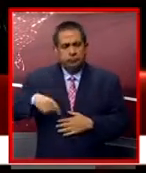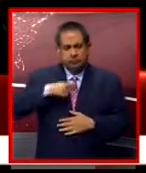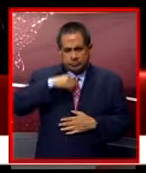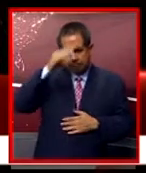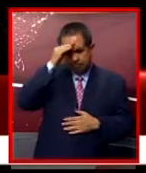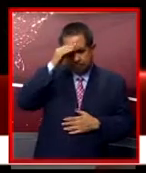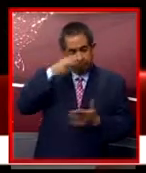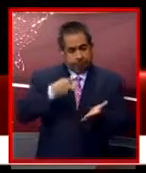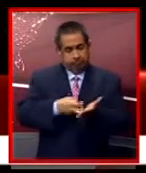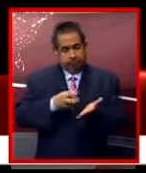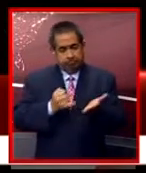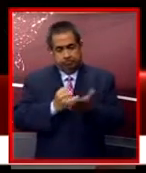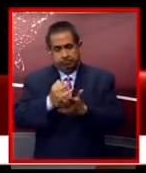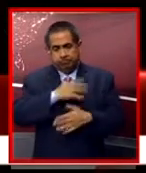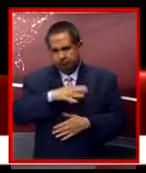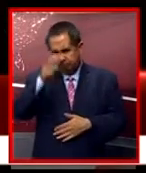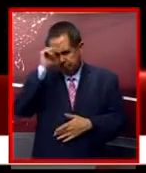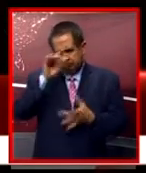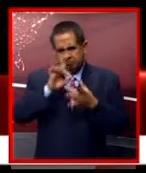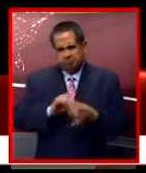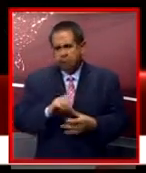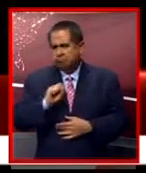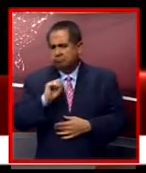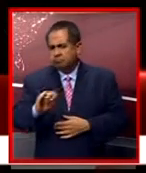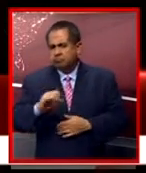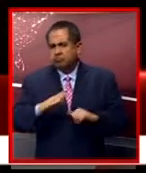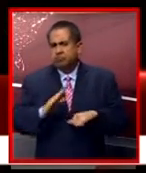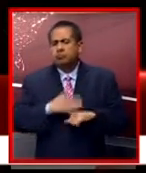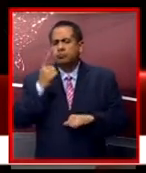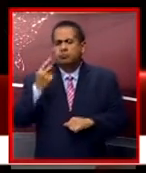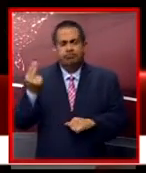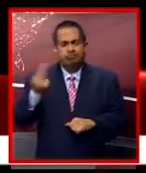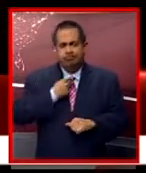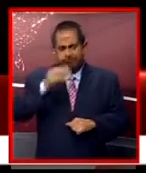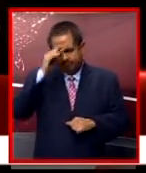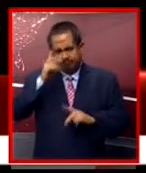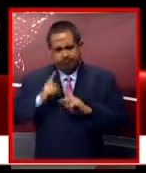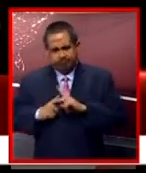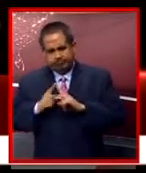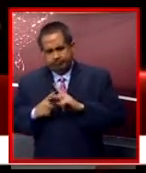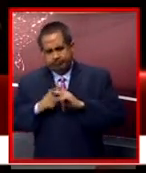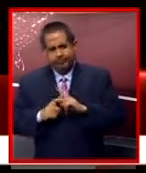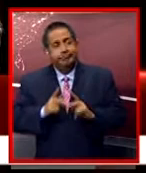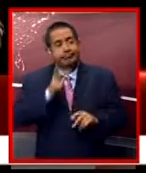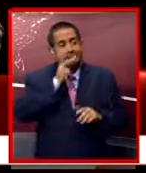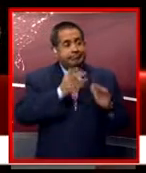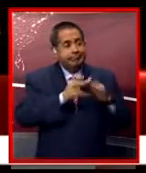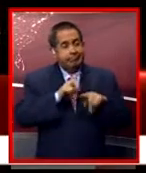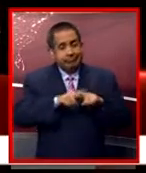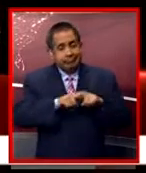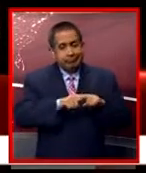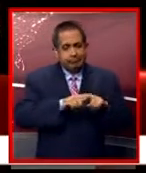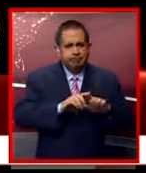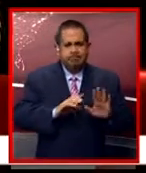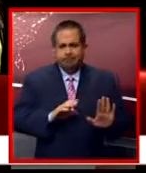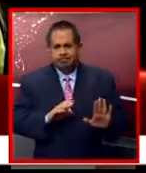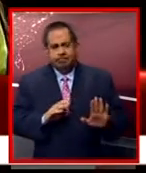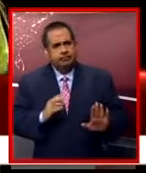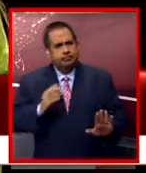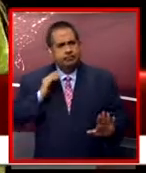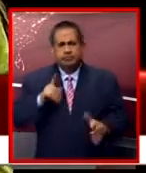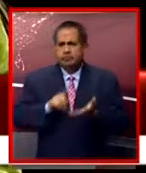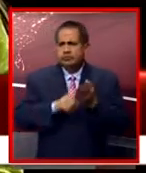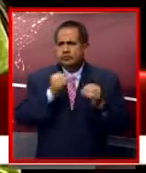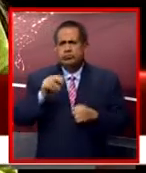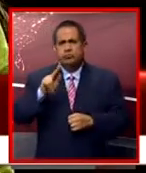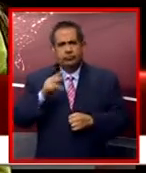este dictamen porque era necesario estimar una plataforma de producción del petróleo crudo en 1.983